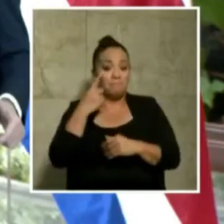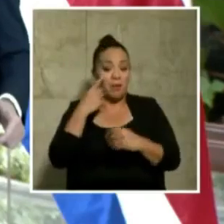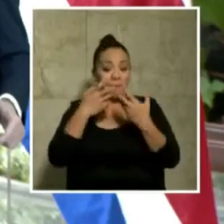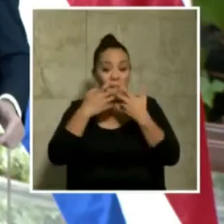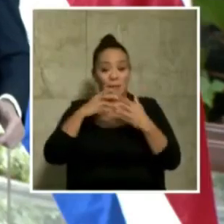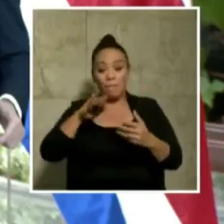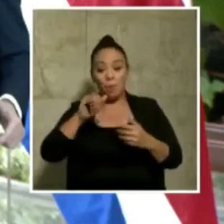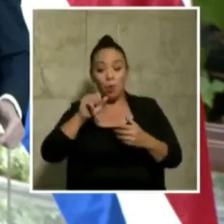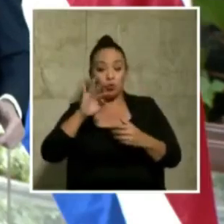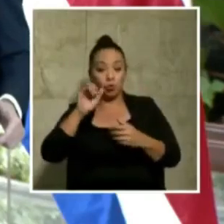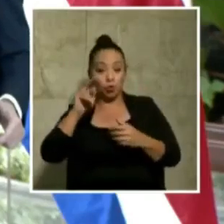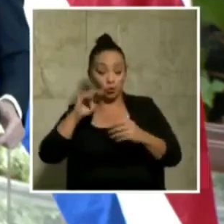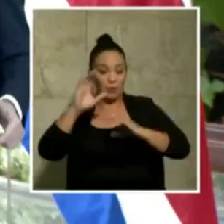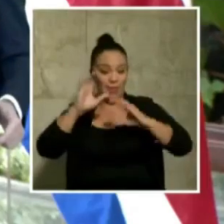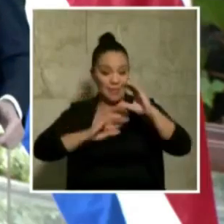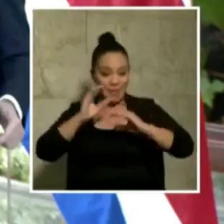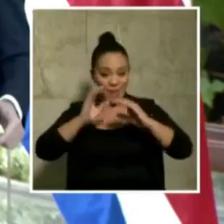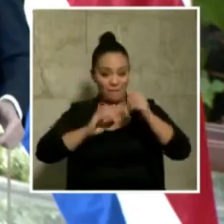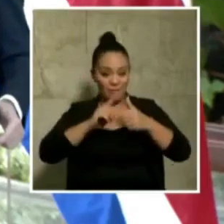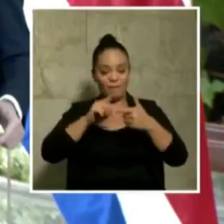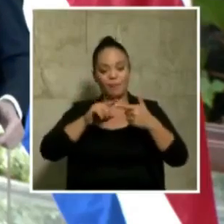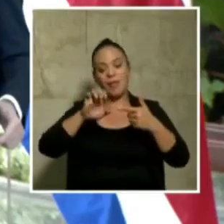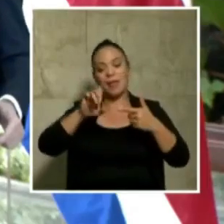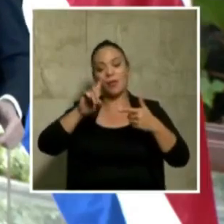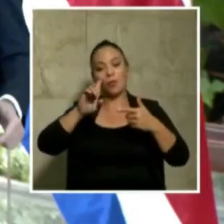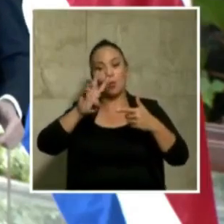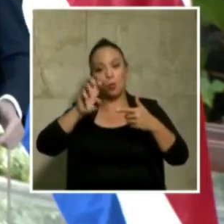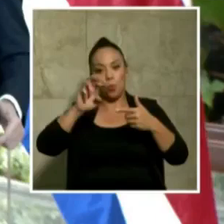tiene operaciones aquí, Edwards,